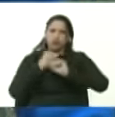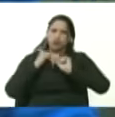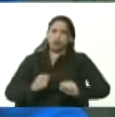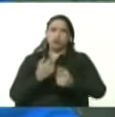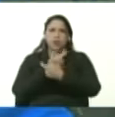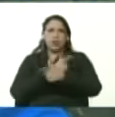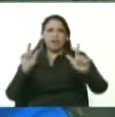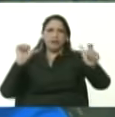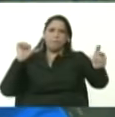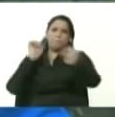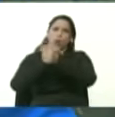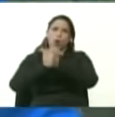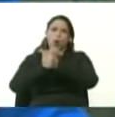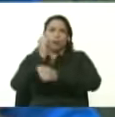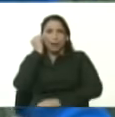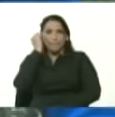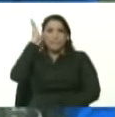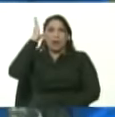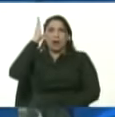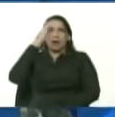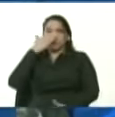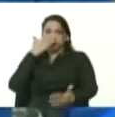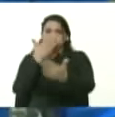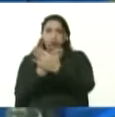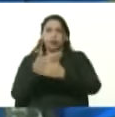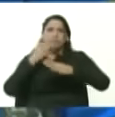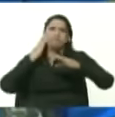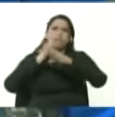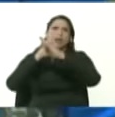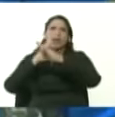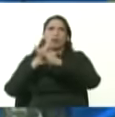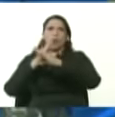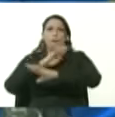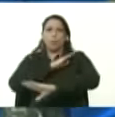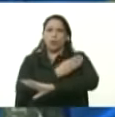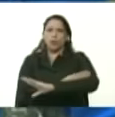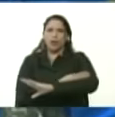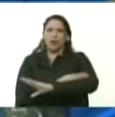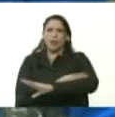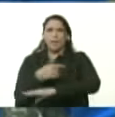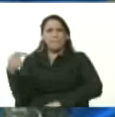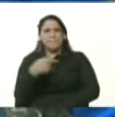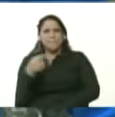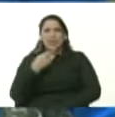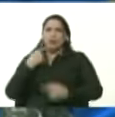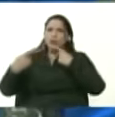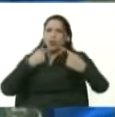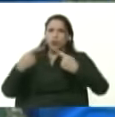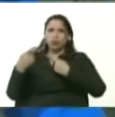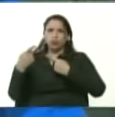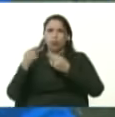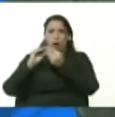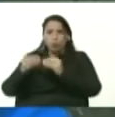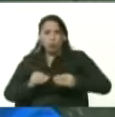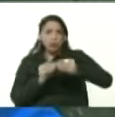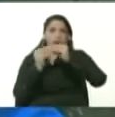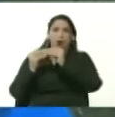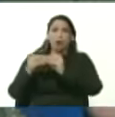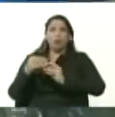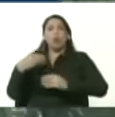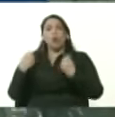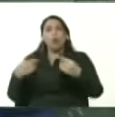de ataduras, capaz de poner freno a los poderes fácticos. Menos discurso adornado, sí, como dijo su secretario